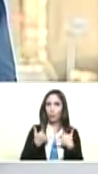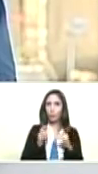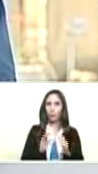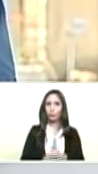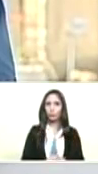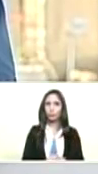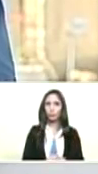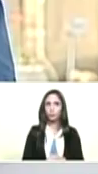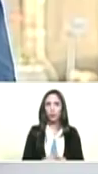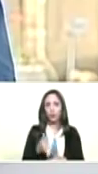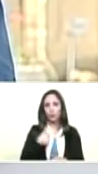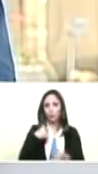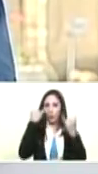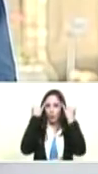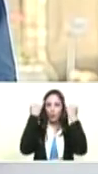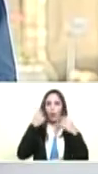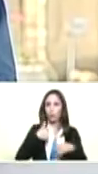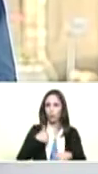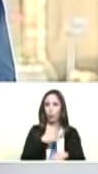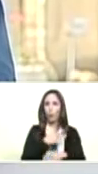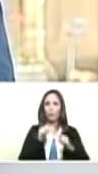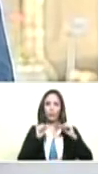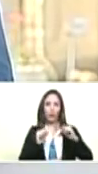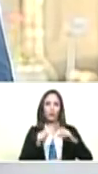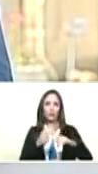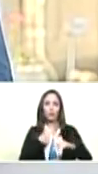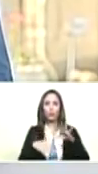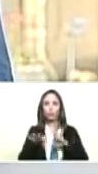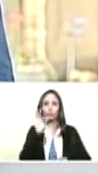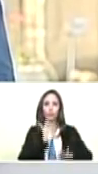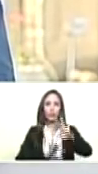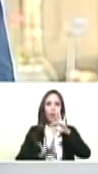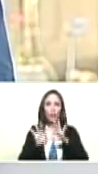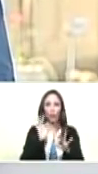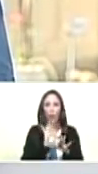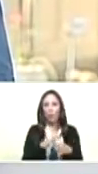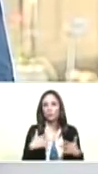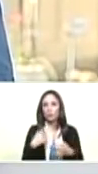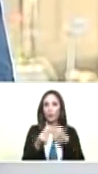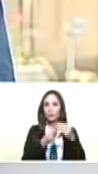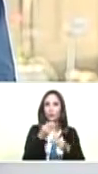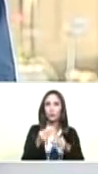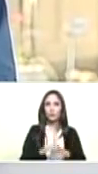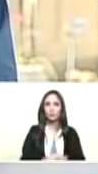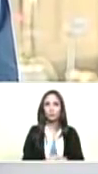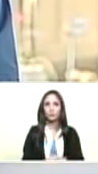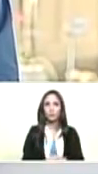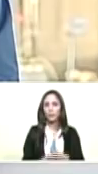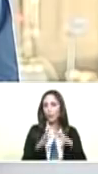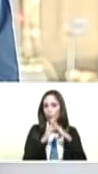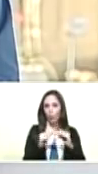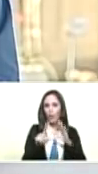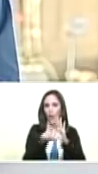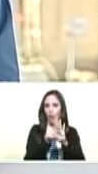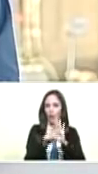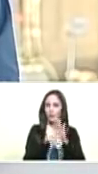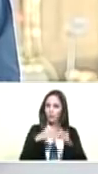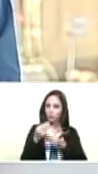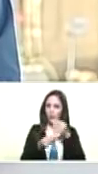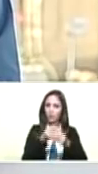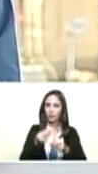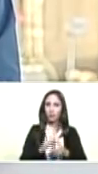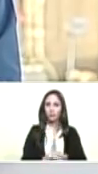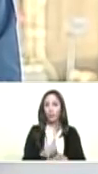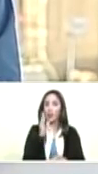tengo facultades constitucionales, y una de las facultades constitucionales es reglamentar todas las leyes del país, con